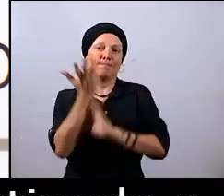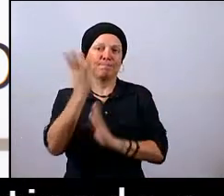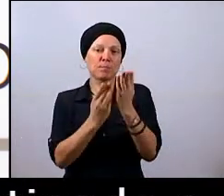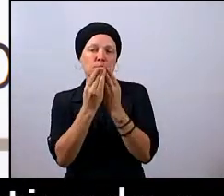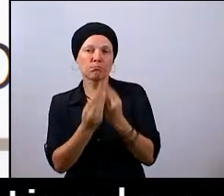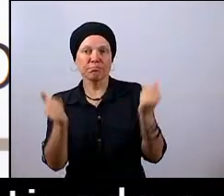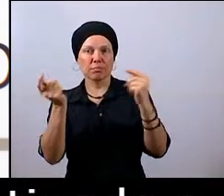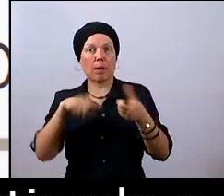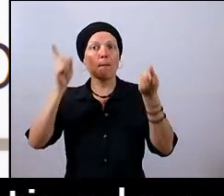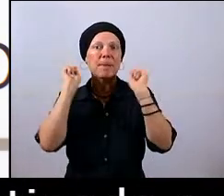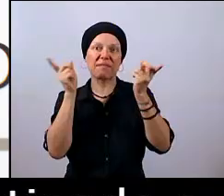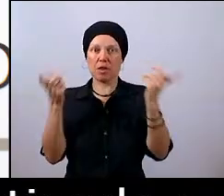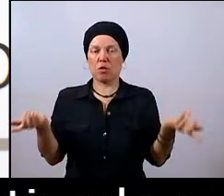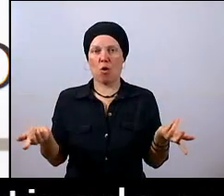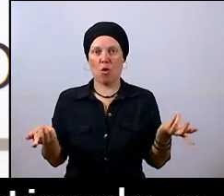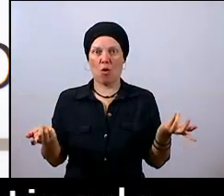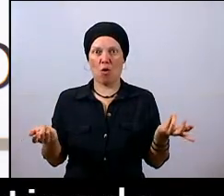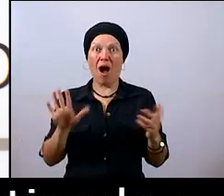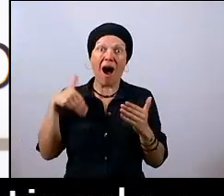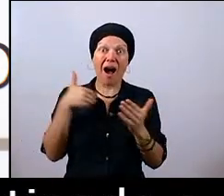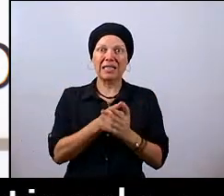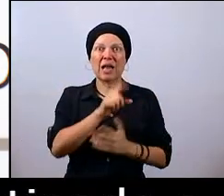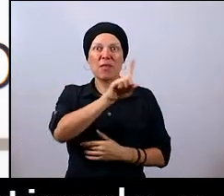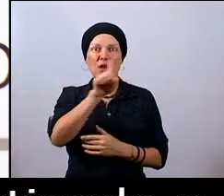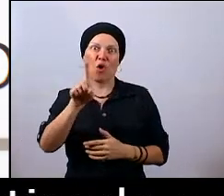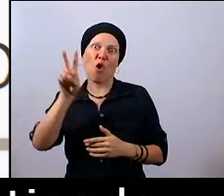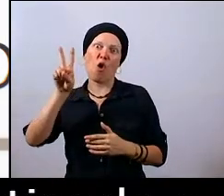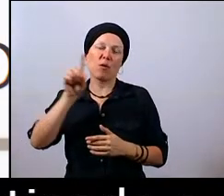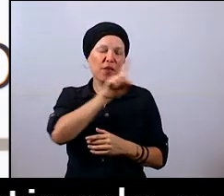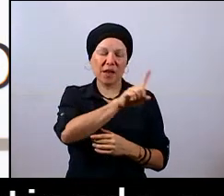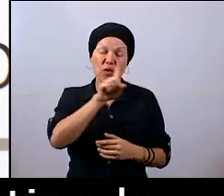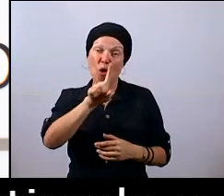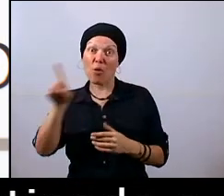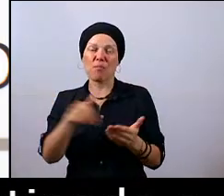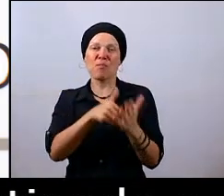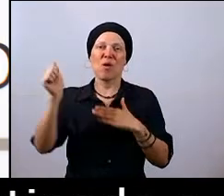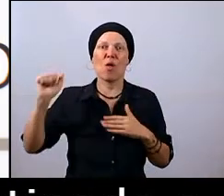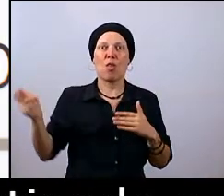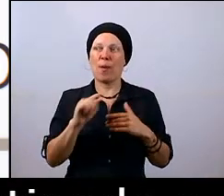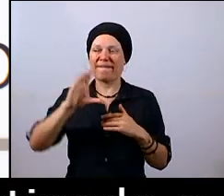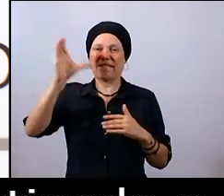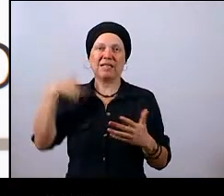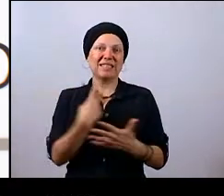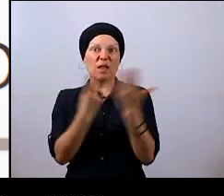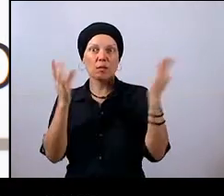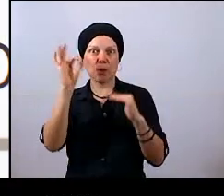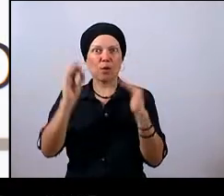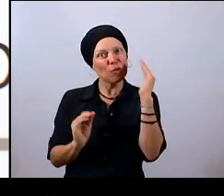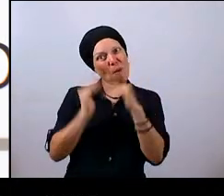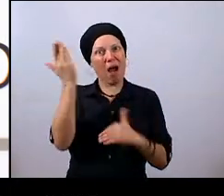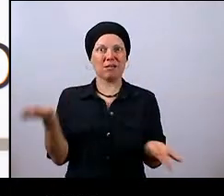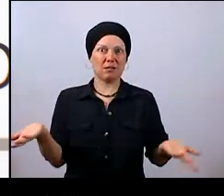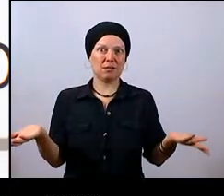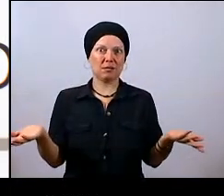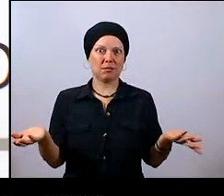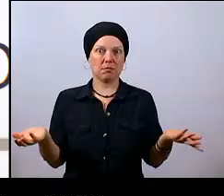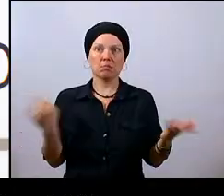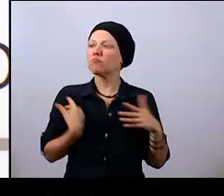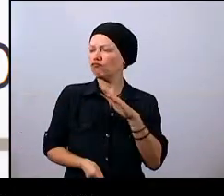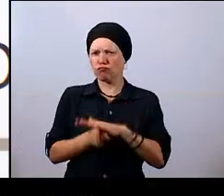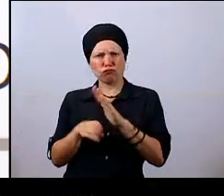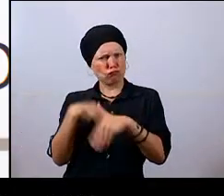y a la prevención de hasta 111 millones de euros, un incremento de más de un 17%. Y